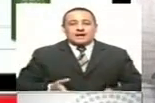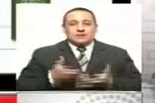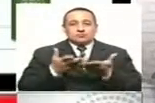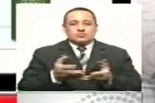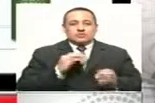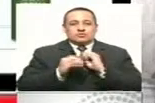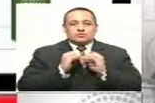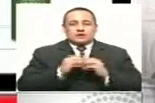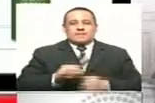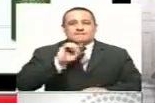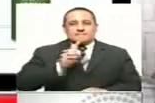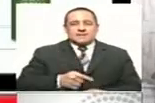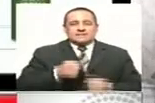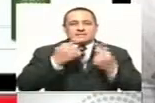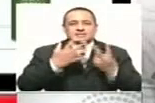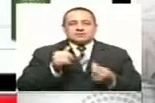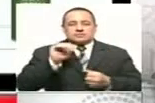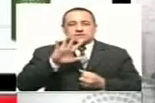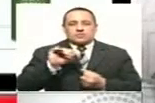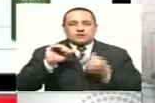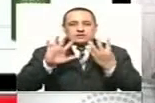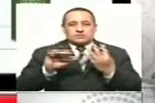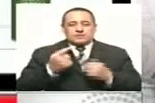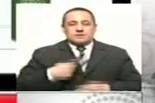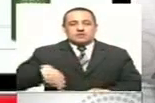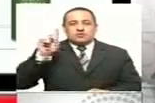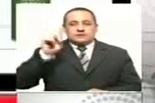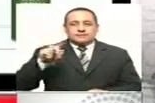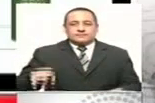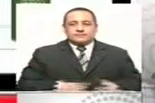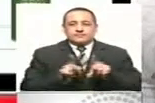a 1.759 millones.